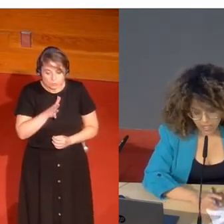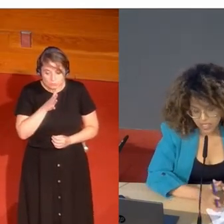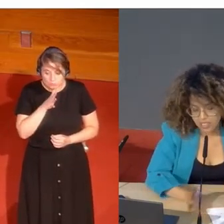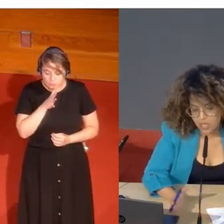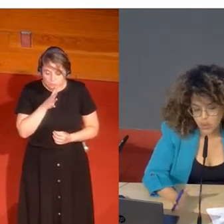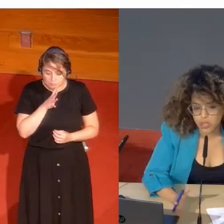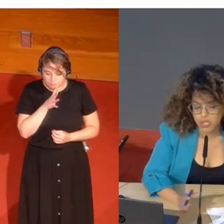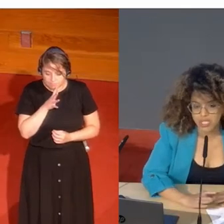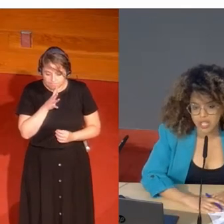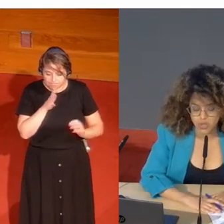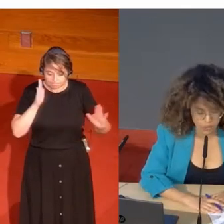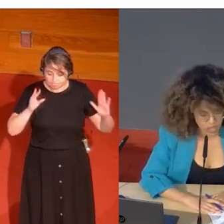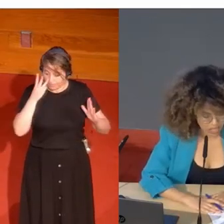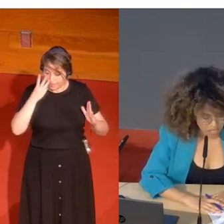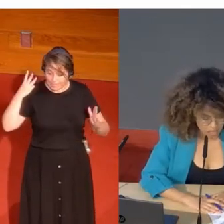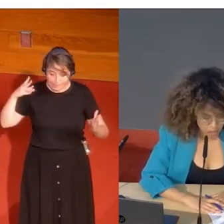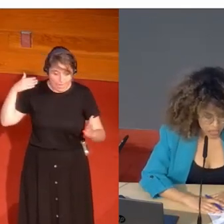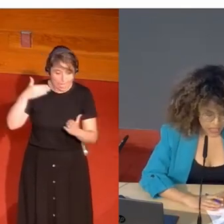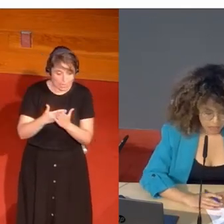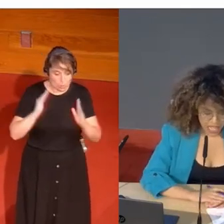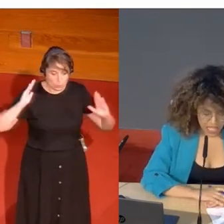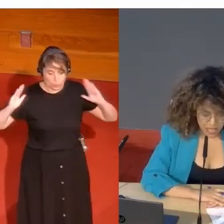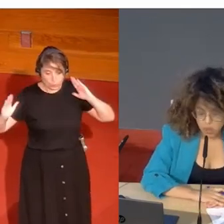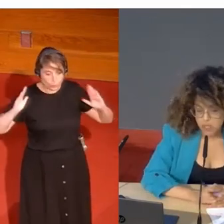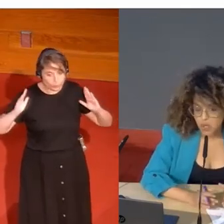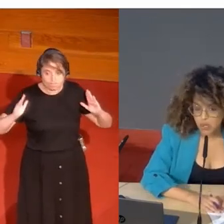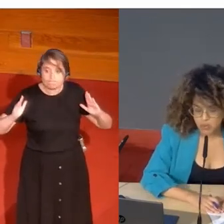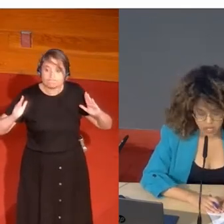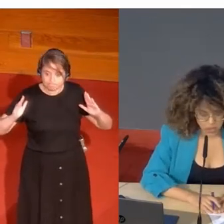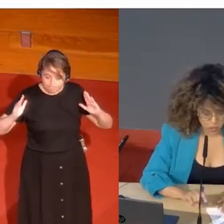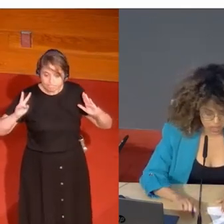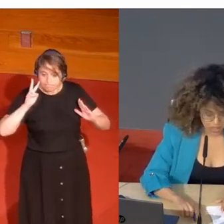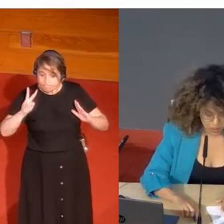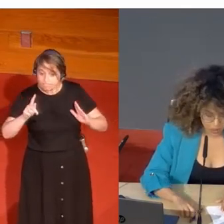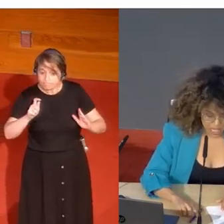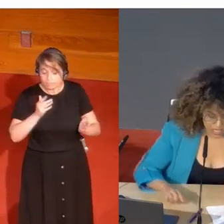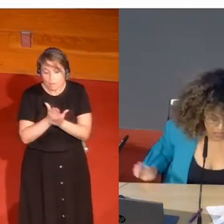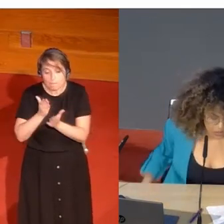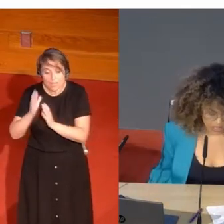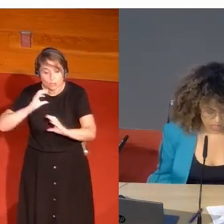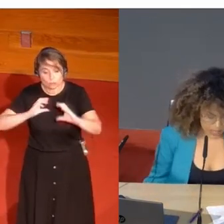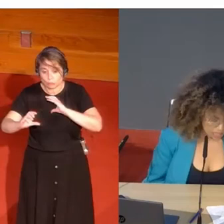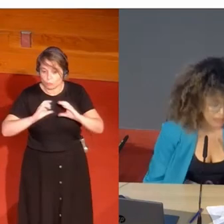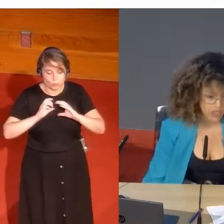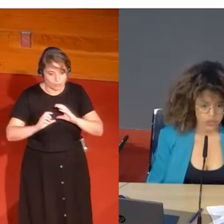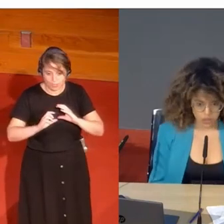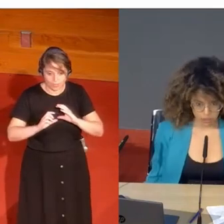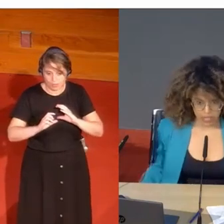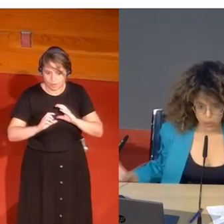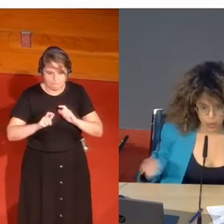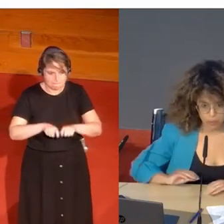el en los últimos 3 años hemos asistido a hemos visto como los medios de comunicación han sido